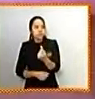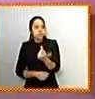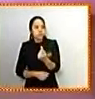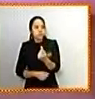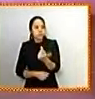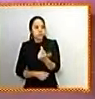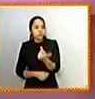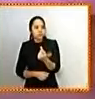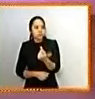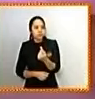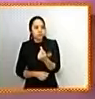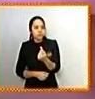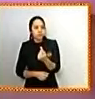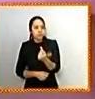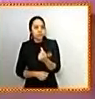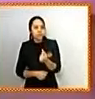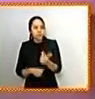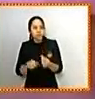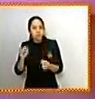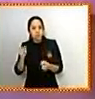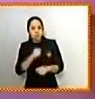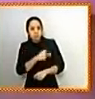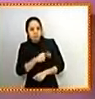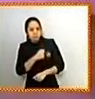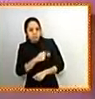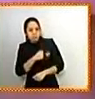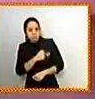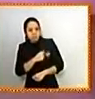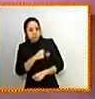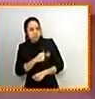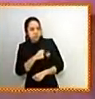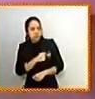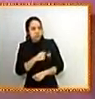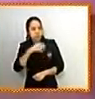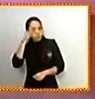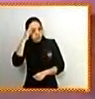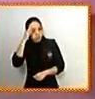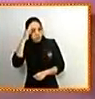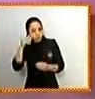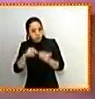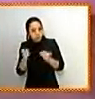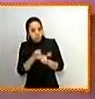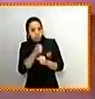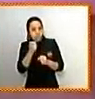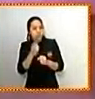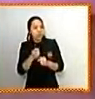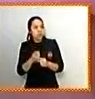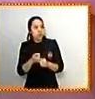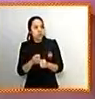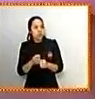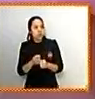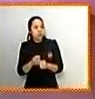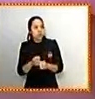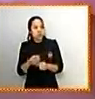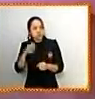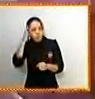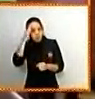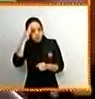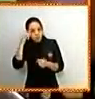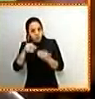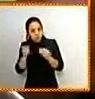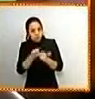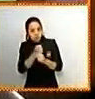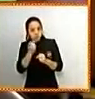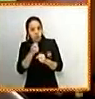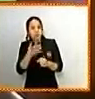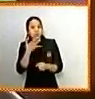Amigos, les pedimos disculpas. Vamos a conocer el... Próximamente nuestro primer dígito